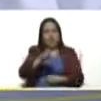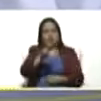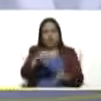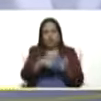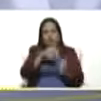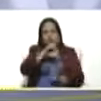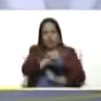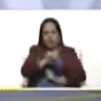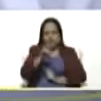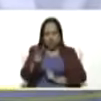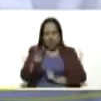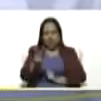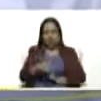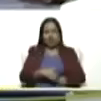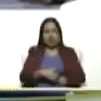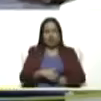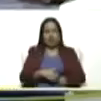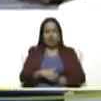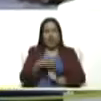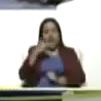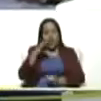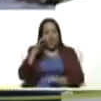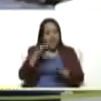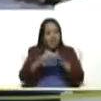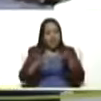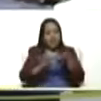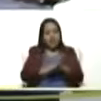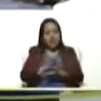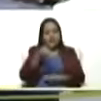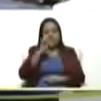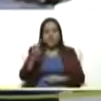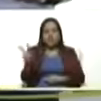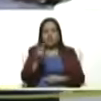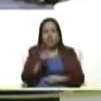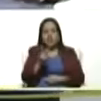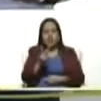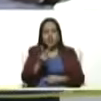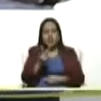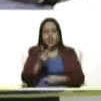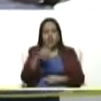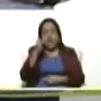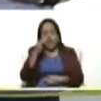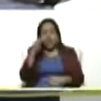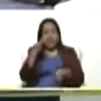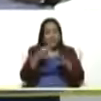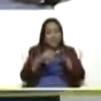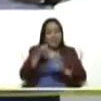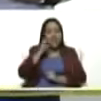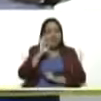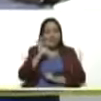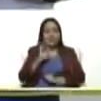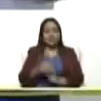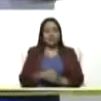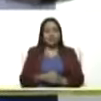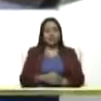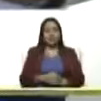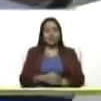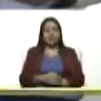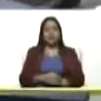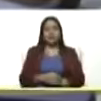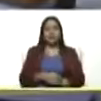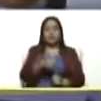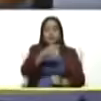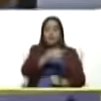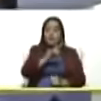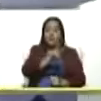2022, teniendo fe en el café venezolano, ten fe en el café. Él tenía